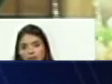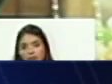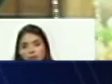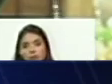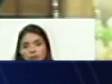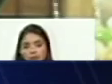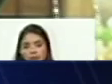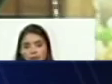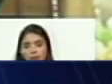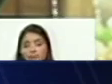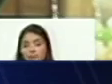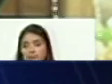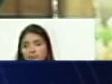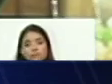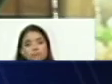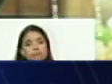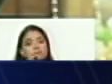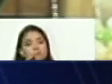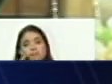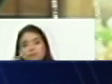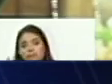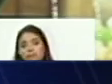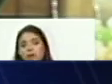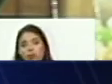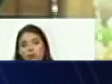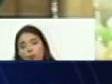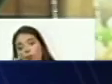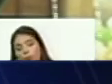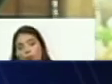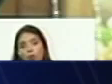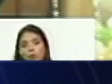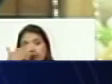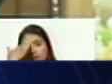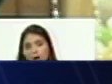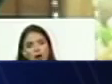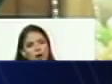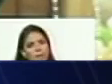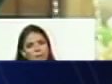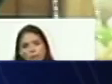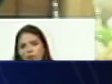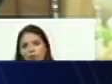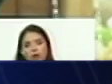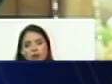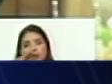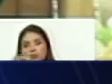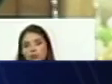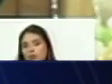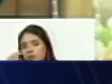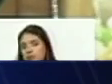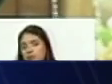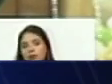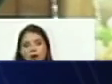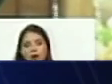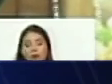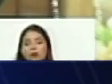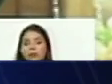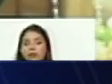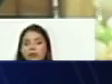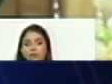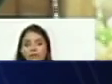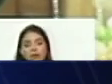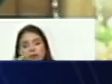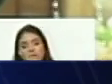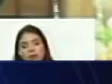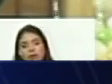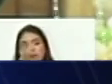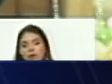Asimismo, convocar a la Unión Cívico-Militar a la movilización nacional permanente en defensa de la